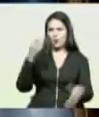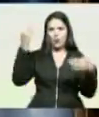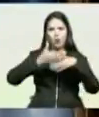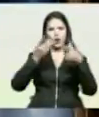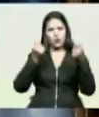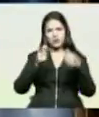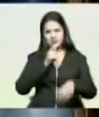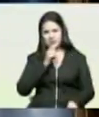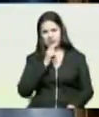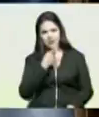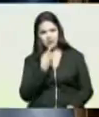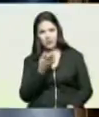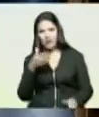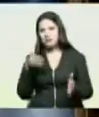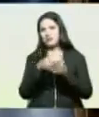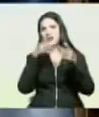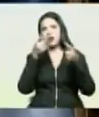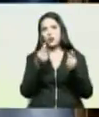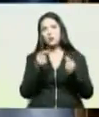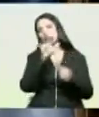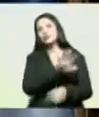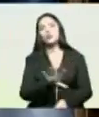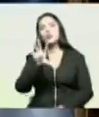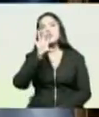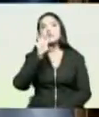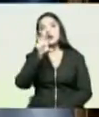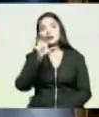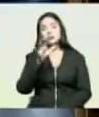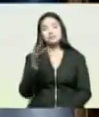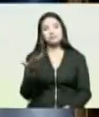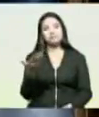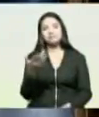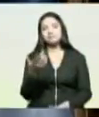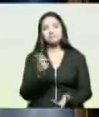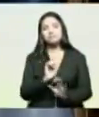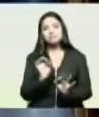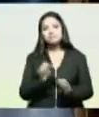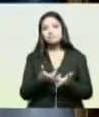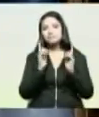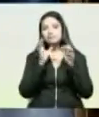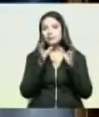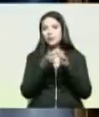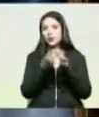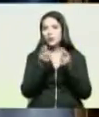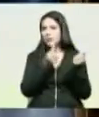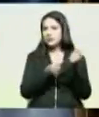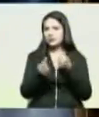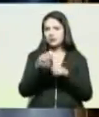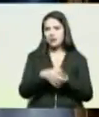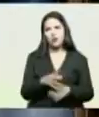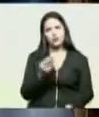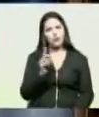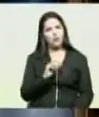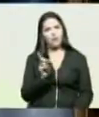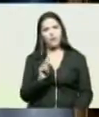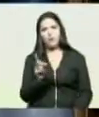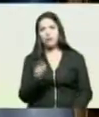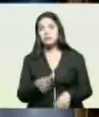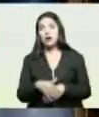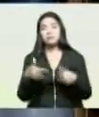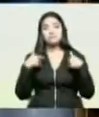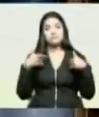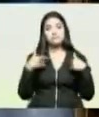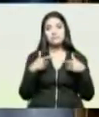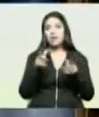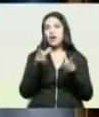económico, quién dijo que un ataque económico a una nación va a perjudicar a una élite financiera? No, nos va a perjudicar